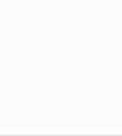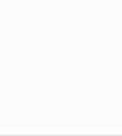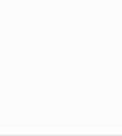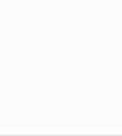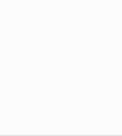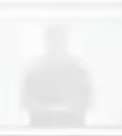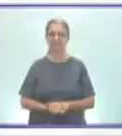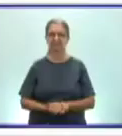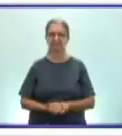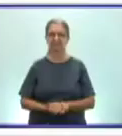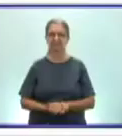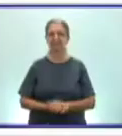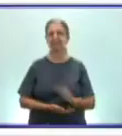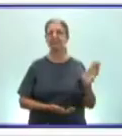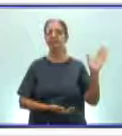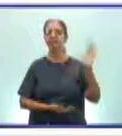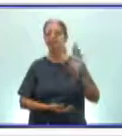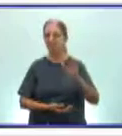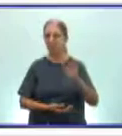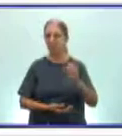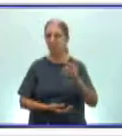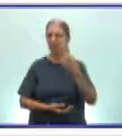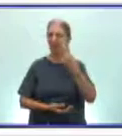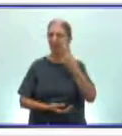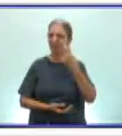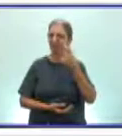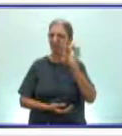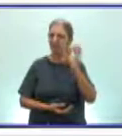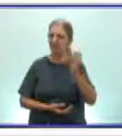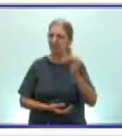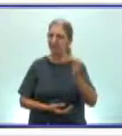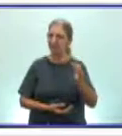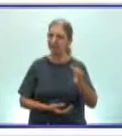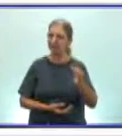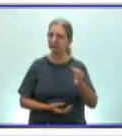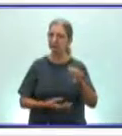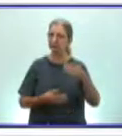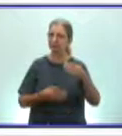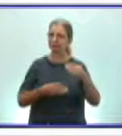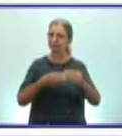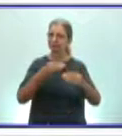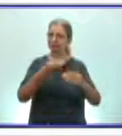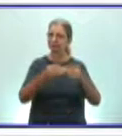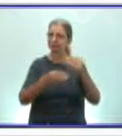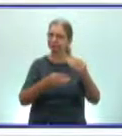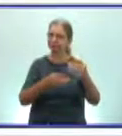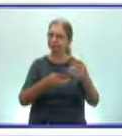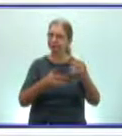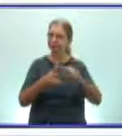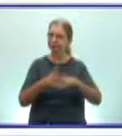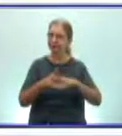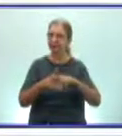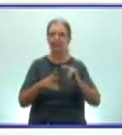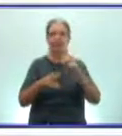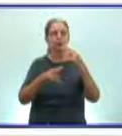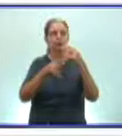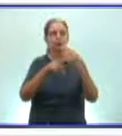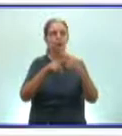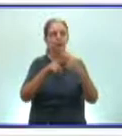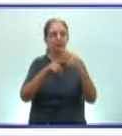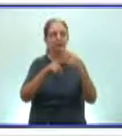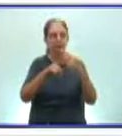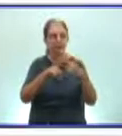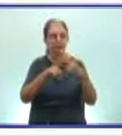vamos a rectificar el procedimiento que debes haber realizado. Vas a adicionar todas